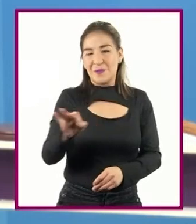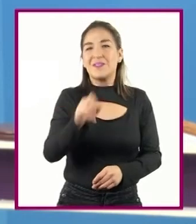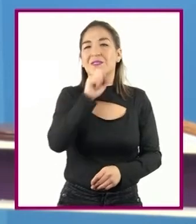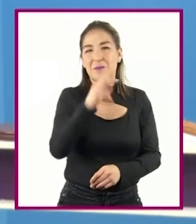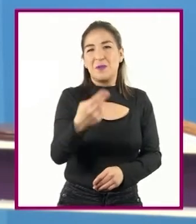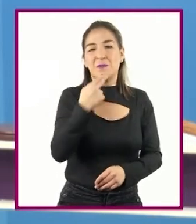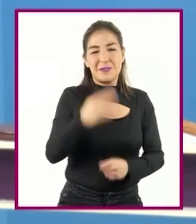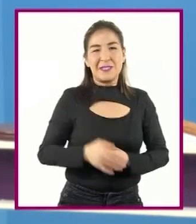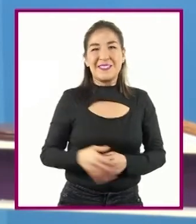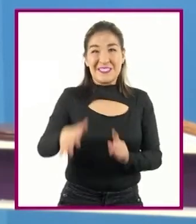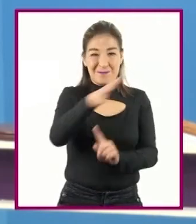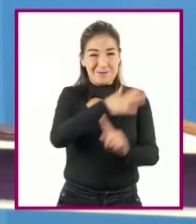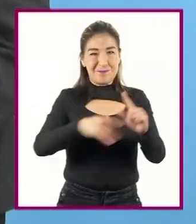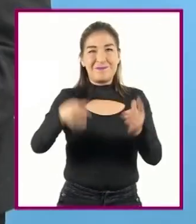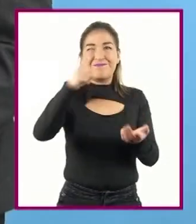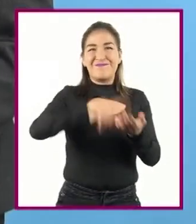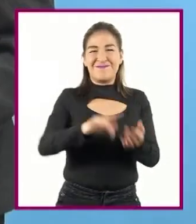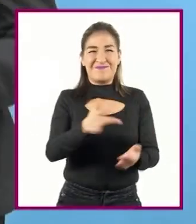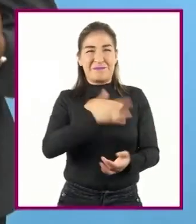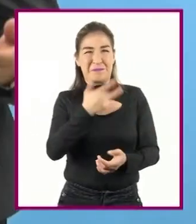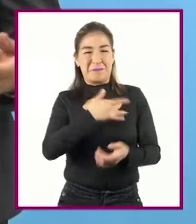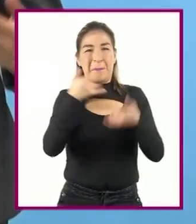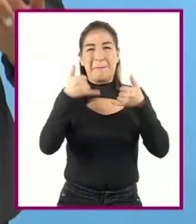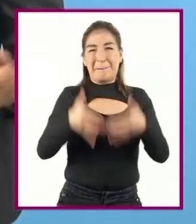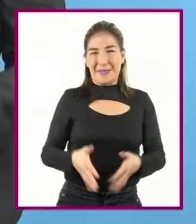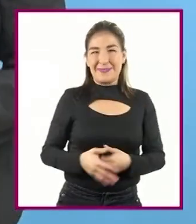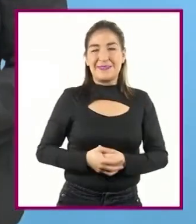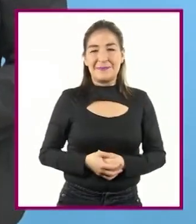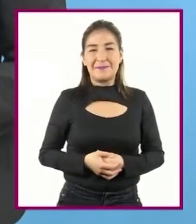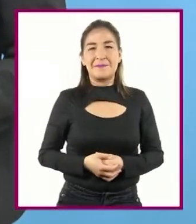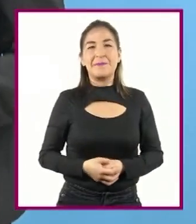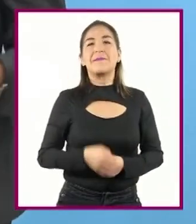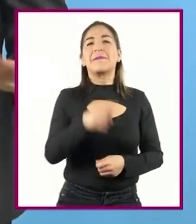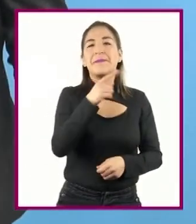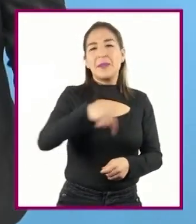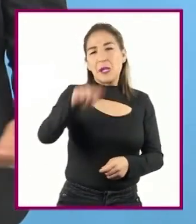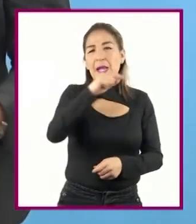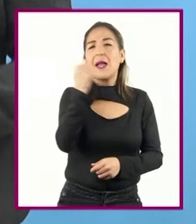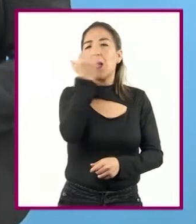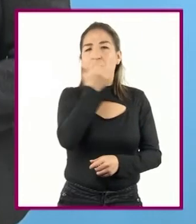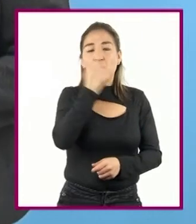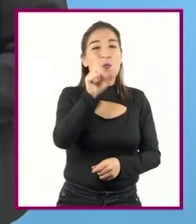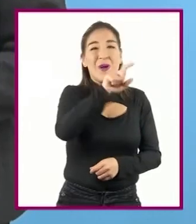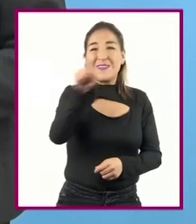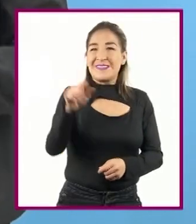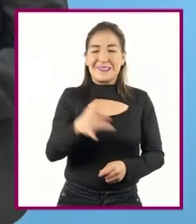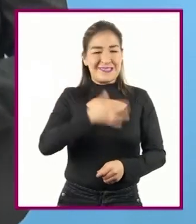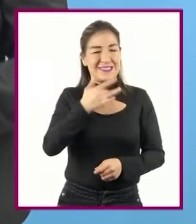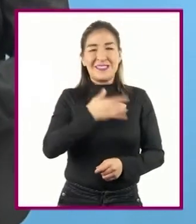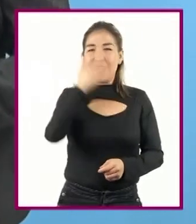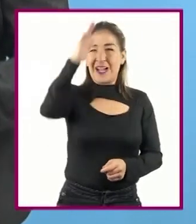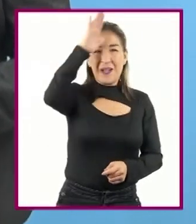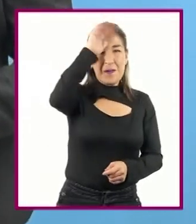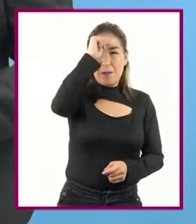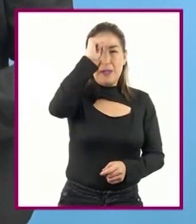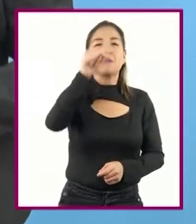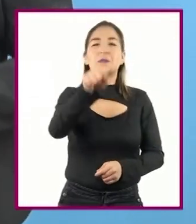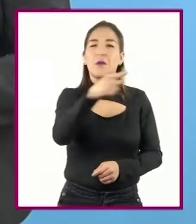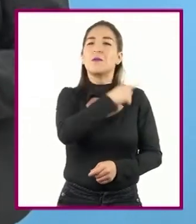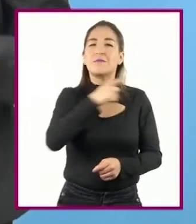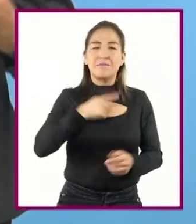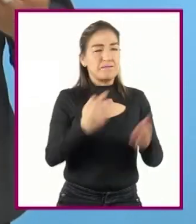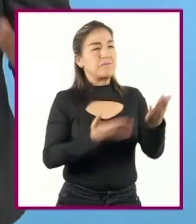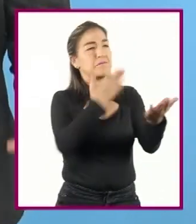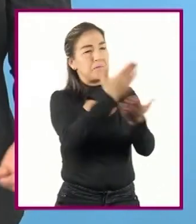ambiente se torna complicado. Alumnas y alumnos, cuando no logren acuerdos, recuerden pedir